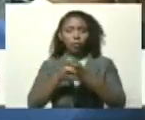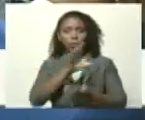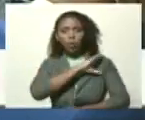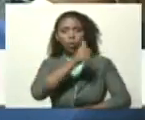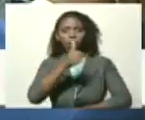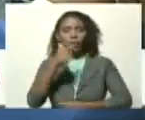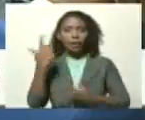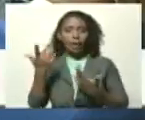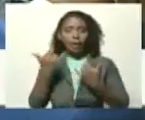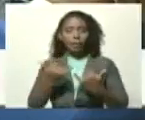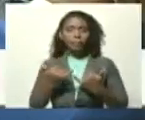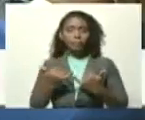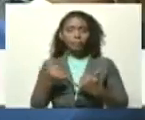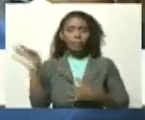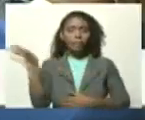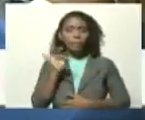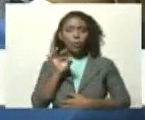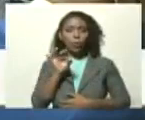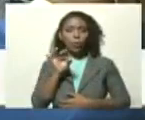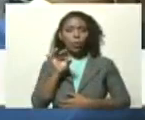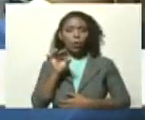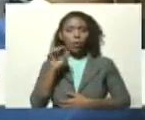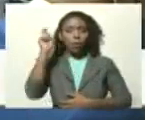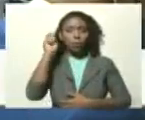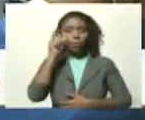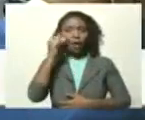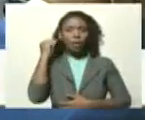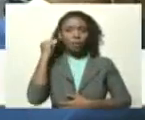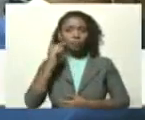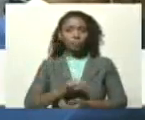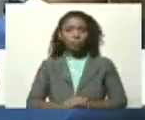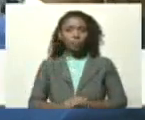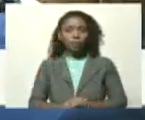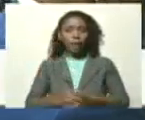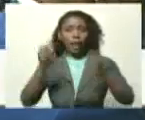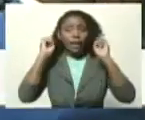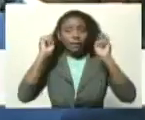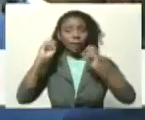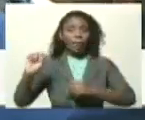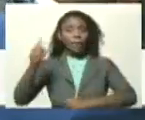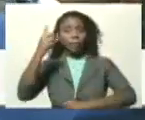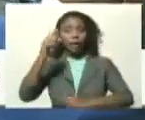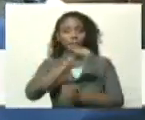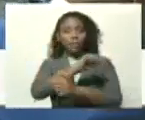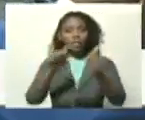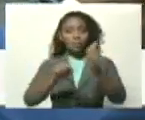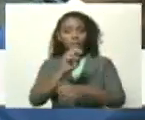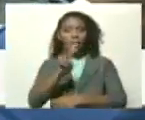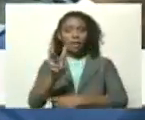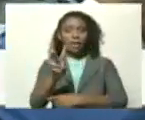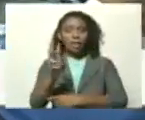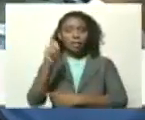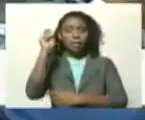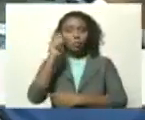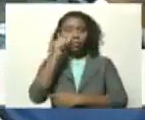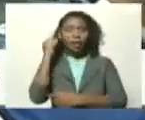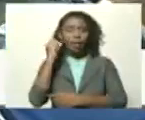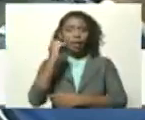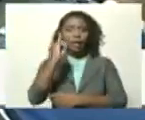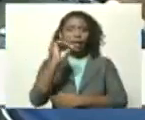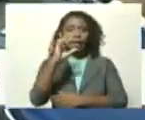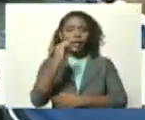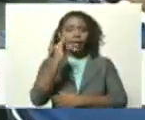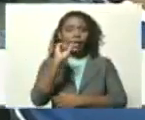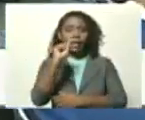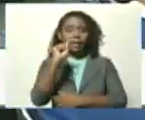Directiva que acaba de ser electa por los diputados y diputadas. En el caso de la primera vicepresidencia, la diputada Iris Varela,